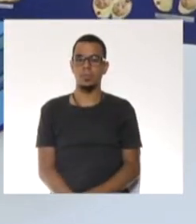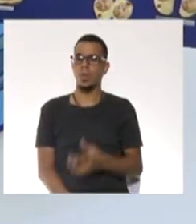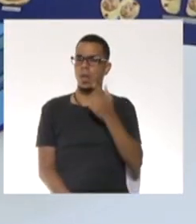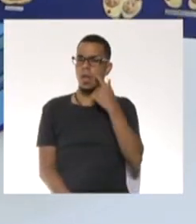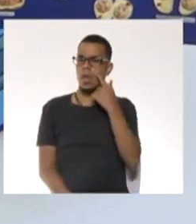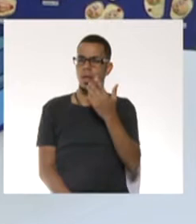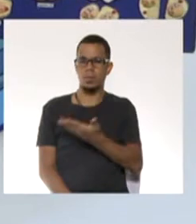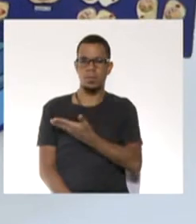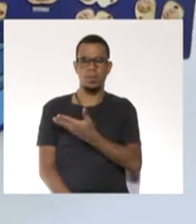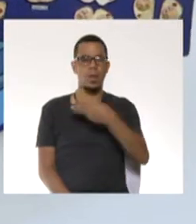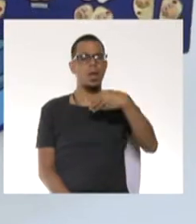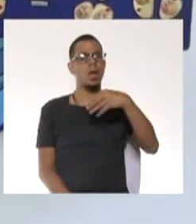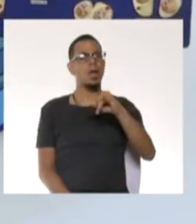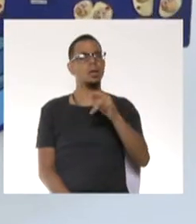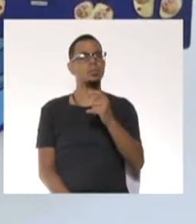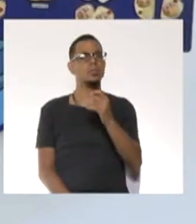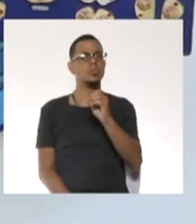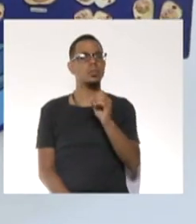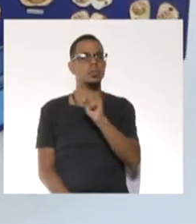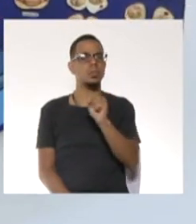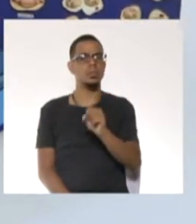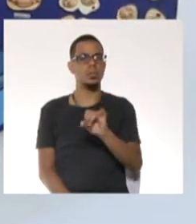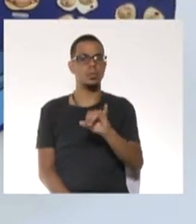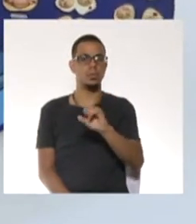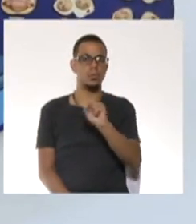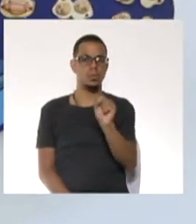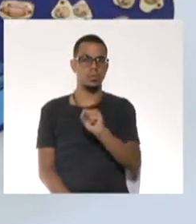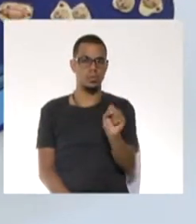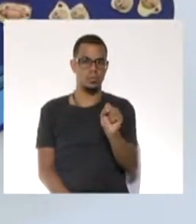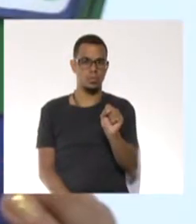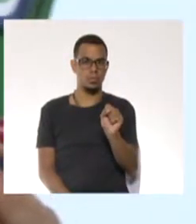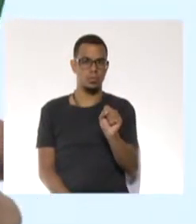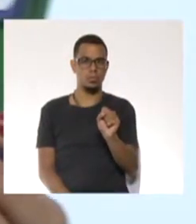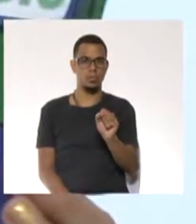en la mitosis? En la mitosis vamos a ver diferentes fases. Tenemos